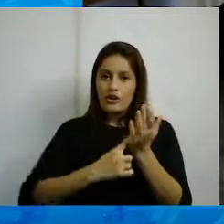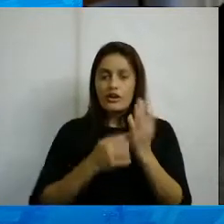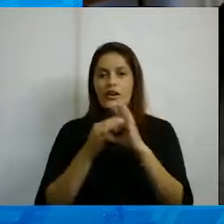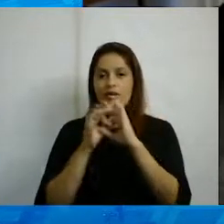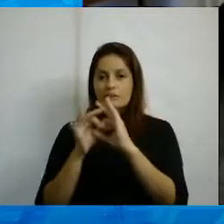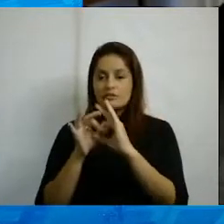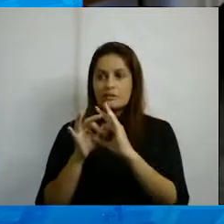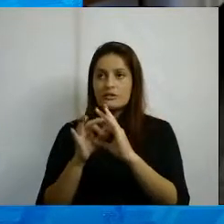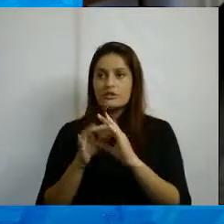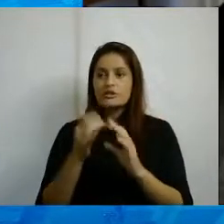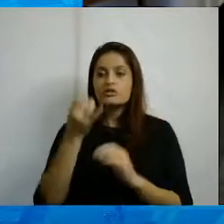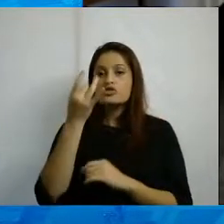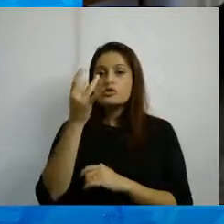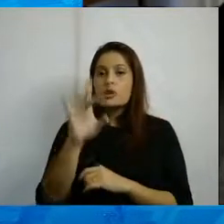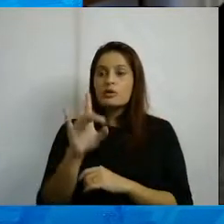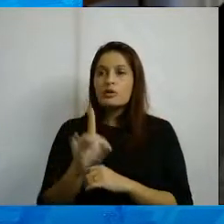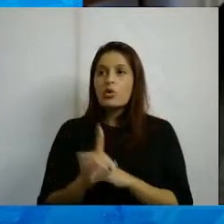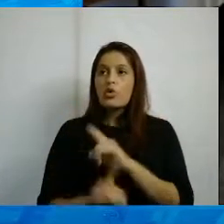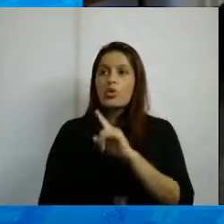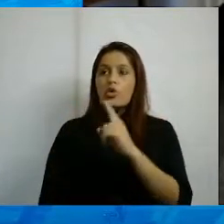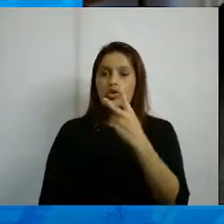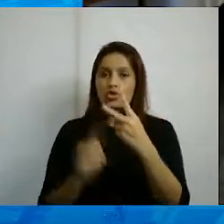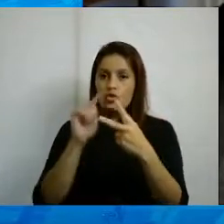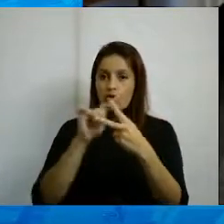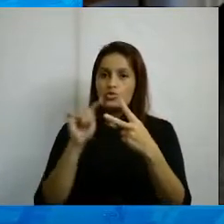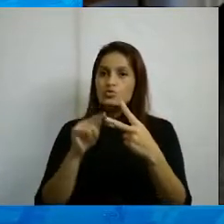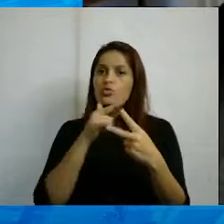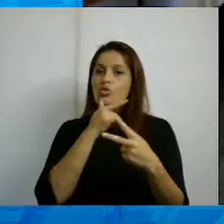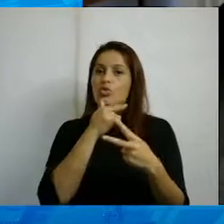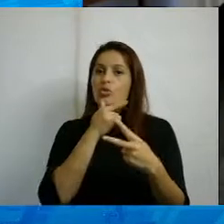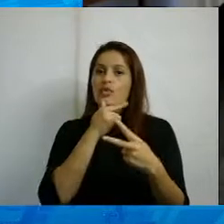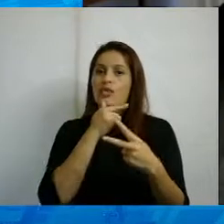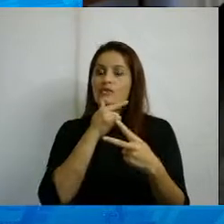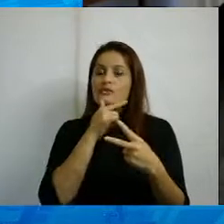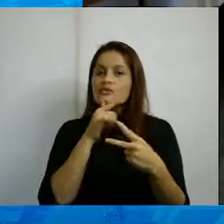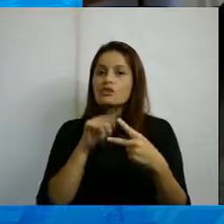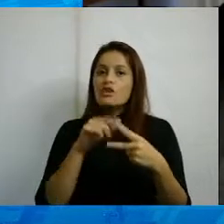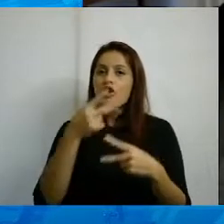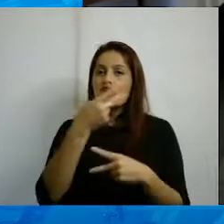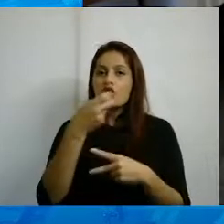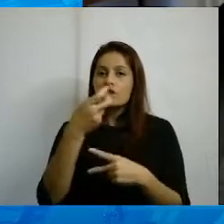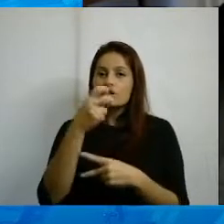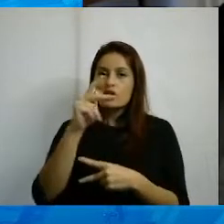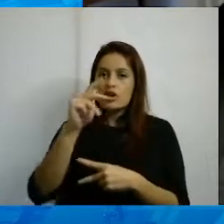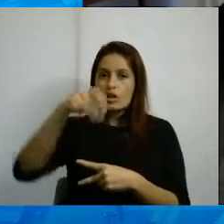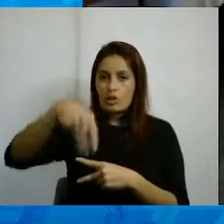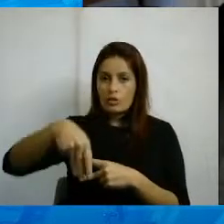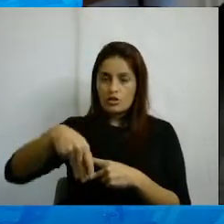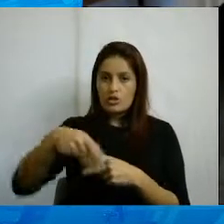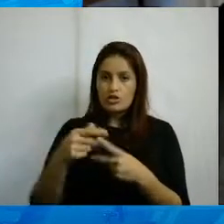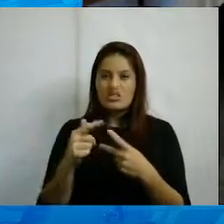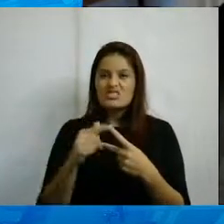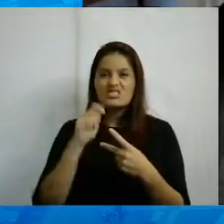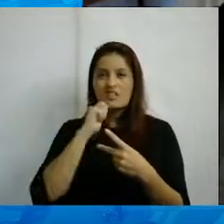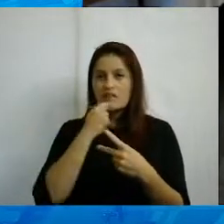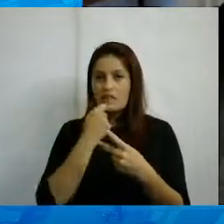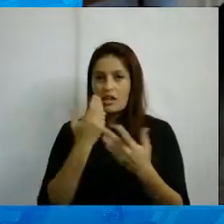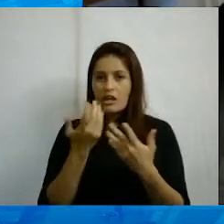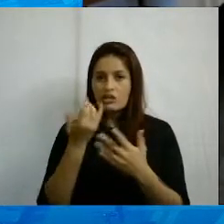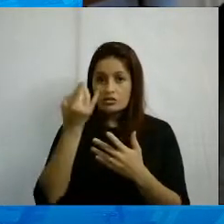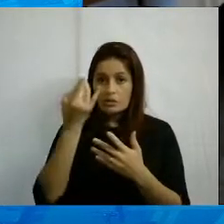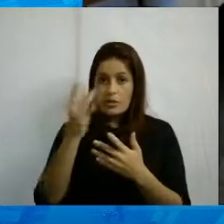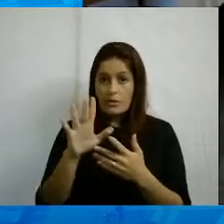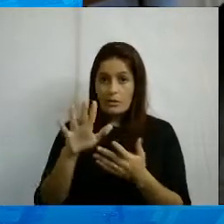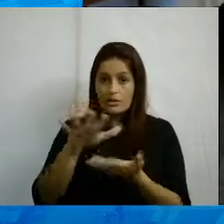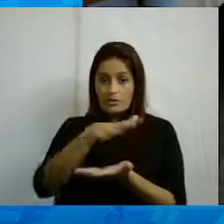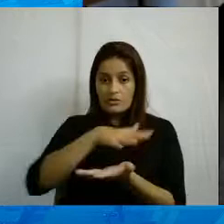eléctrico. Solamente tengo dos dudas por la capacidad y kilometraje, son 200 kilómetros. ¿Esto van a estar solamente en la